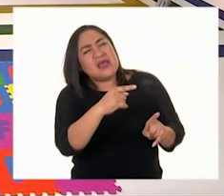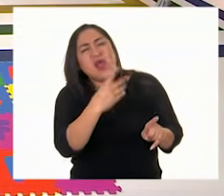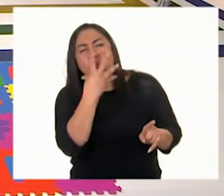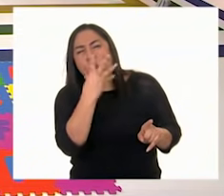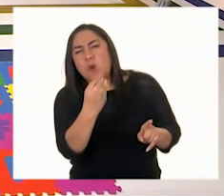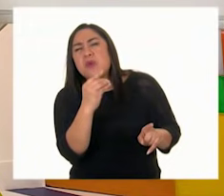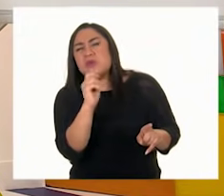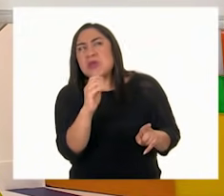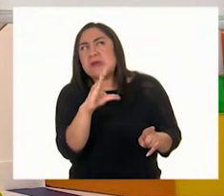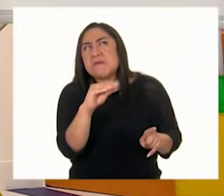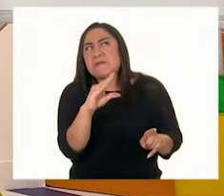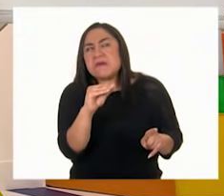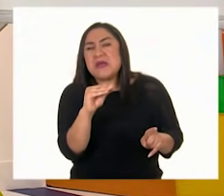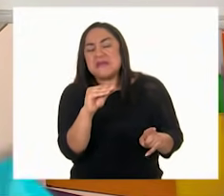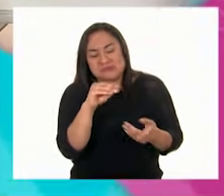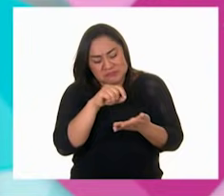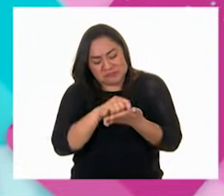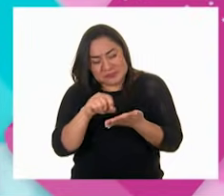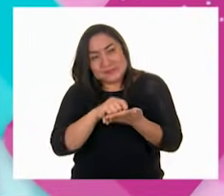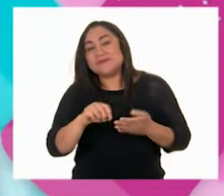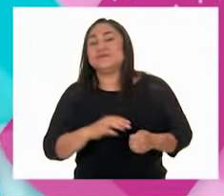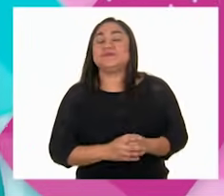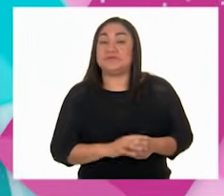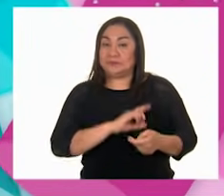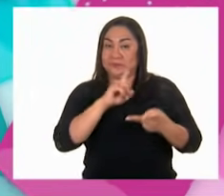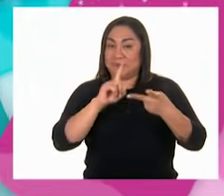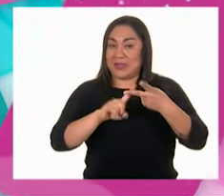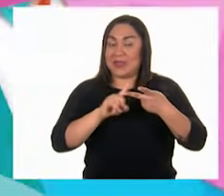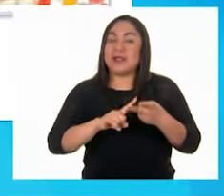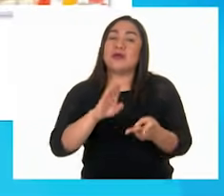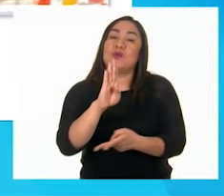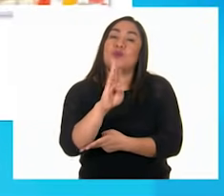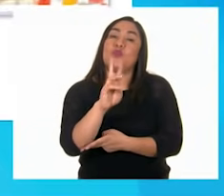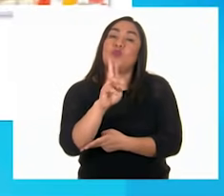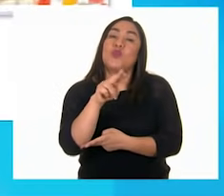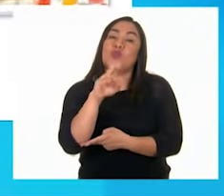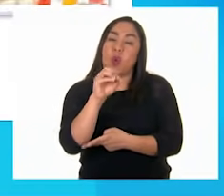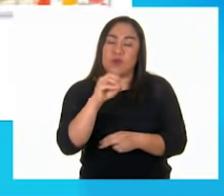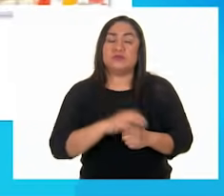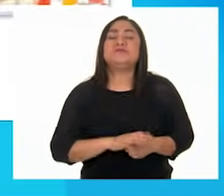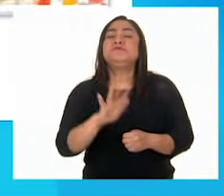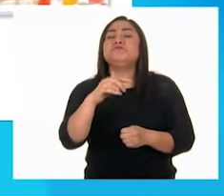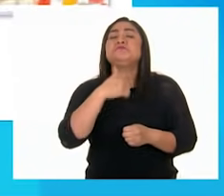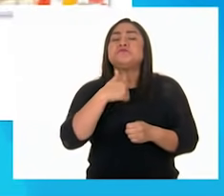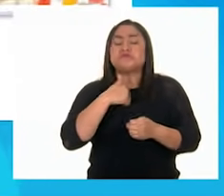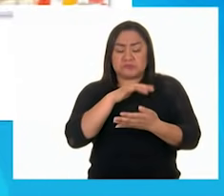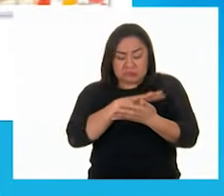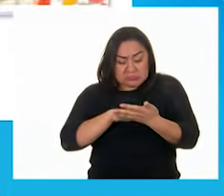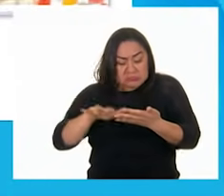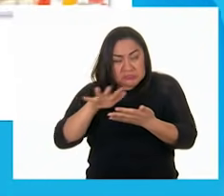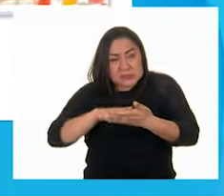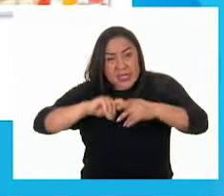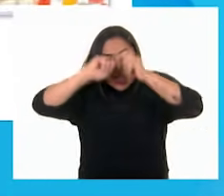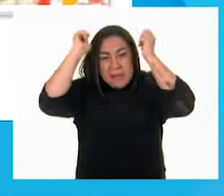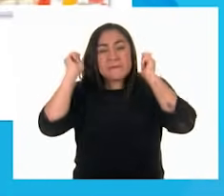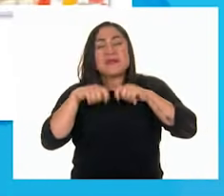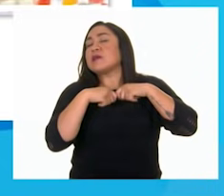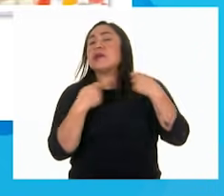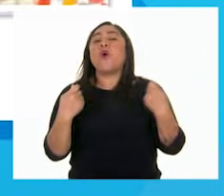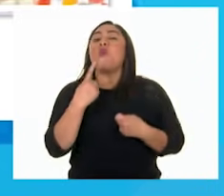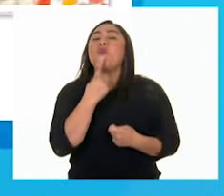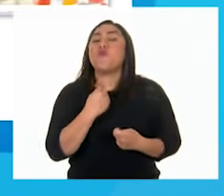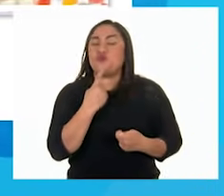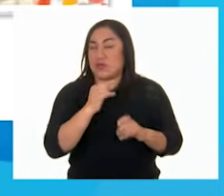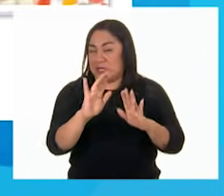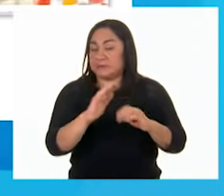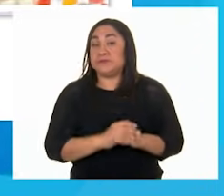bien. Bruno, nuestra segunda participación. Yo leí Caperucita Roja. La